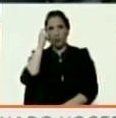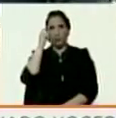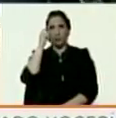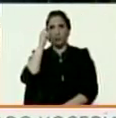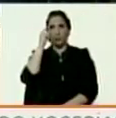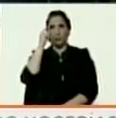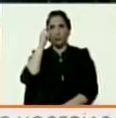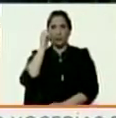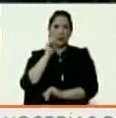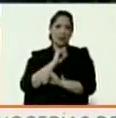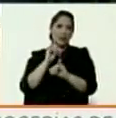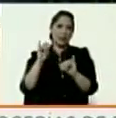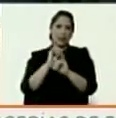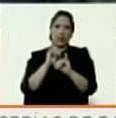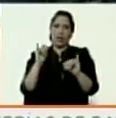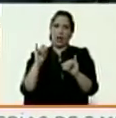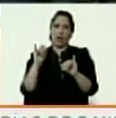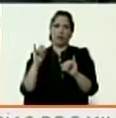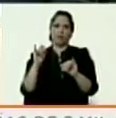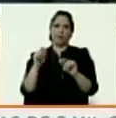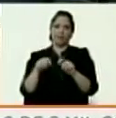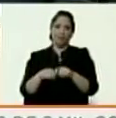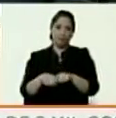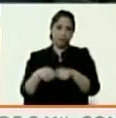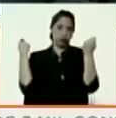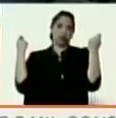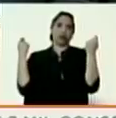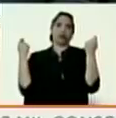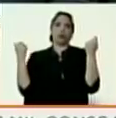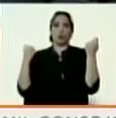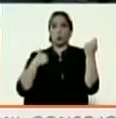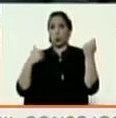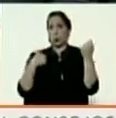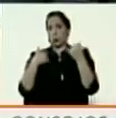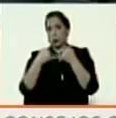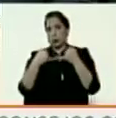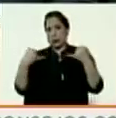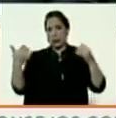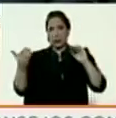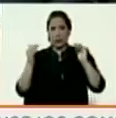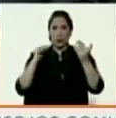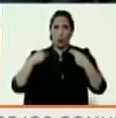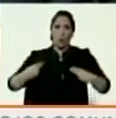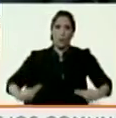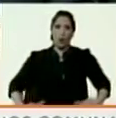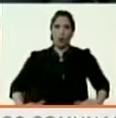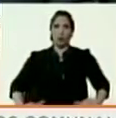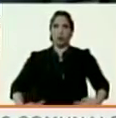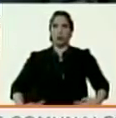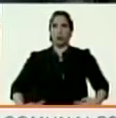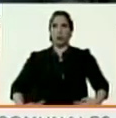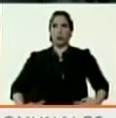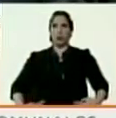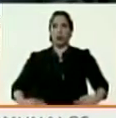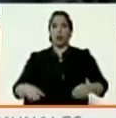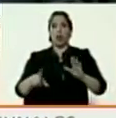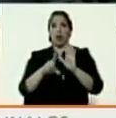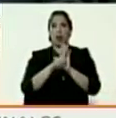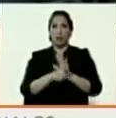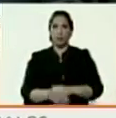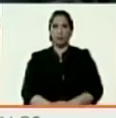ya violenta cualquier tipo de límites éticos, humanos y legales.